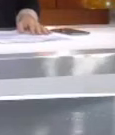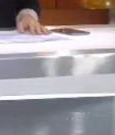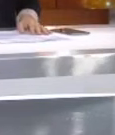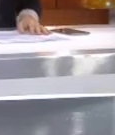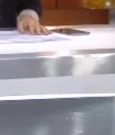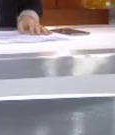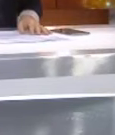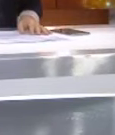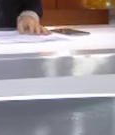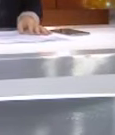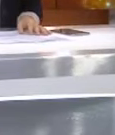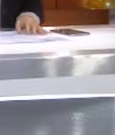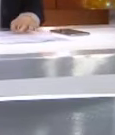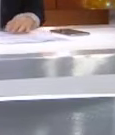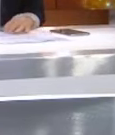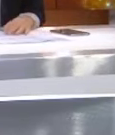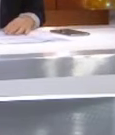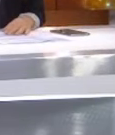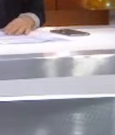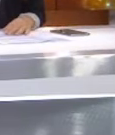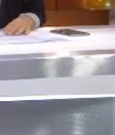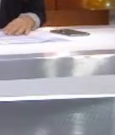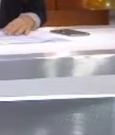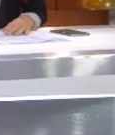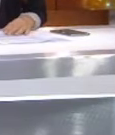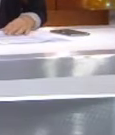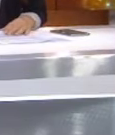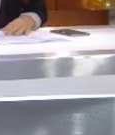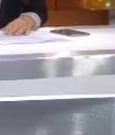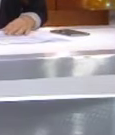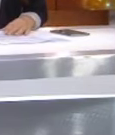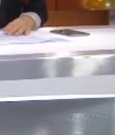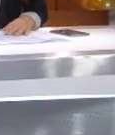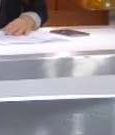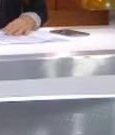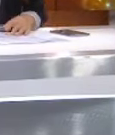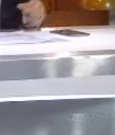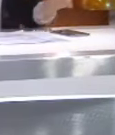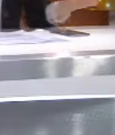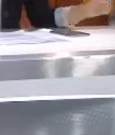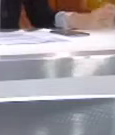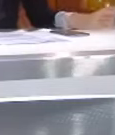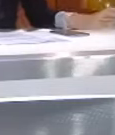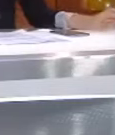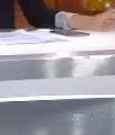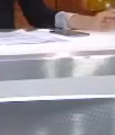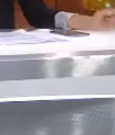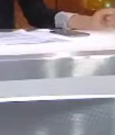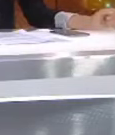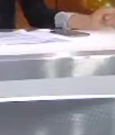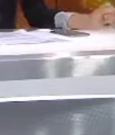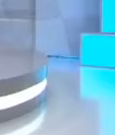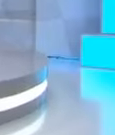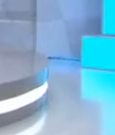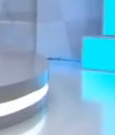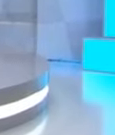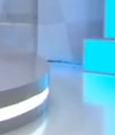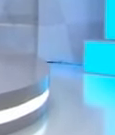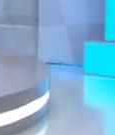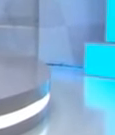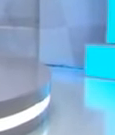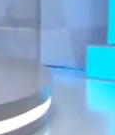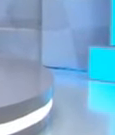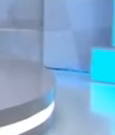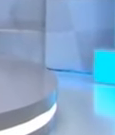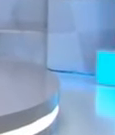Día en el momento de nuestra información en lenguas originarias. Y le damos la bienvenida a Iris y Walter. ¿Cómo están, muchachos? ¿Cómo están? Buenas noches. ¿Cómo está, Perla? Muy